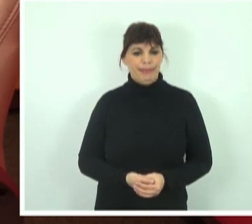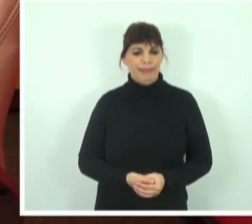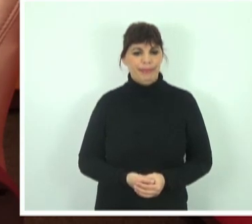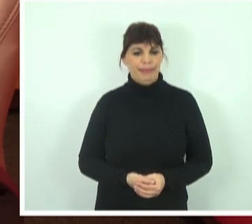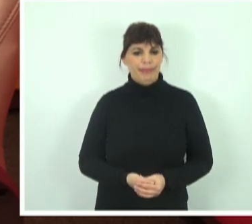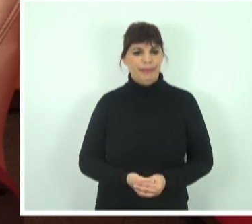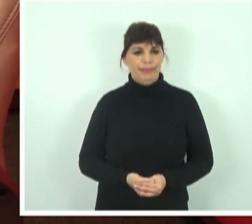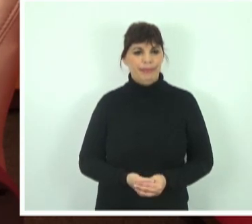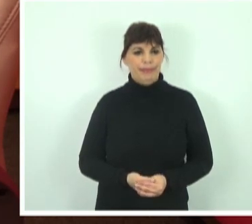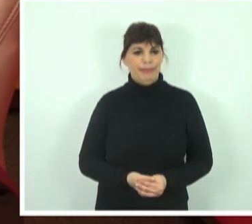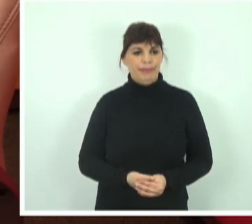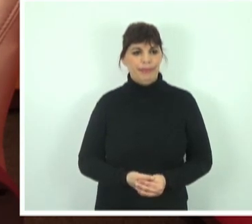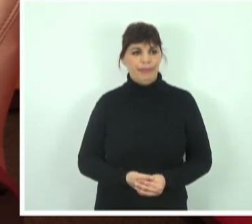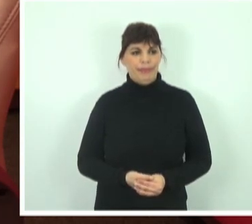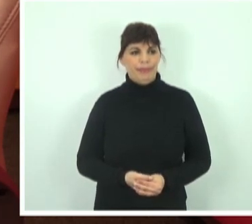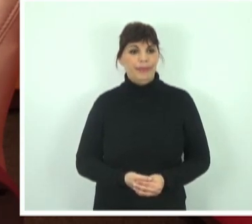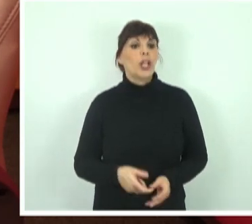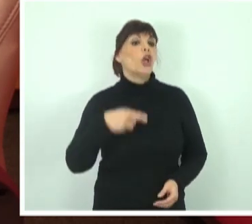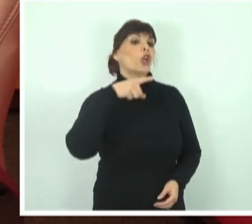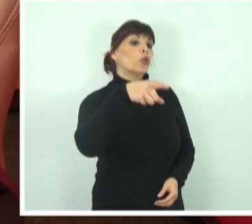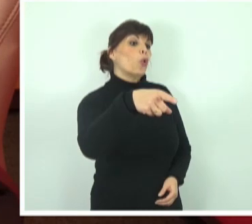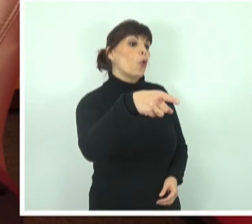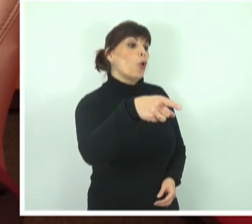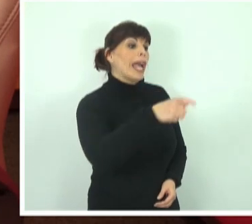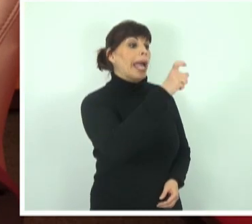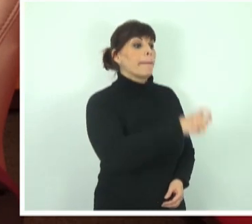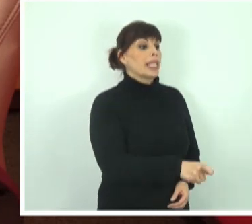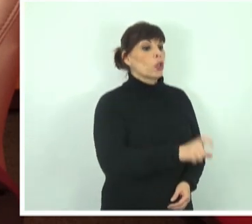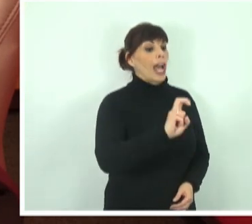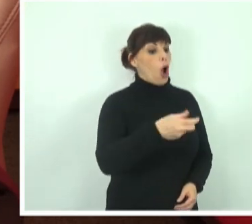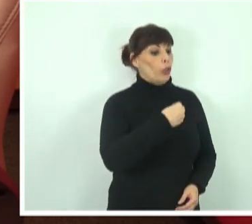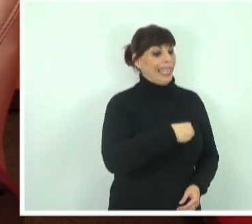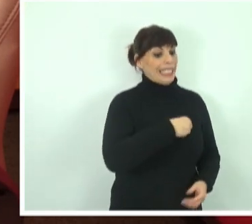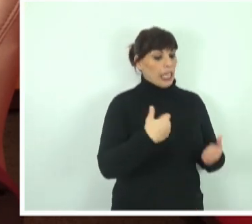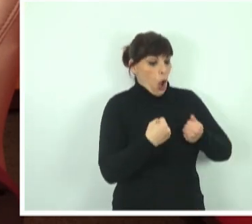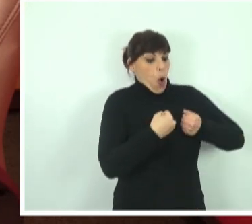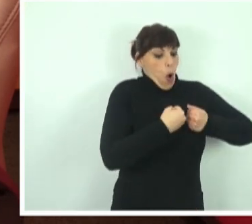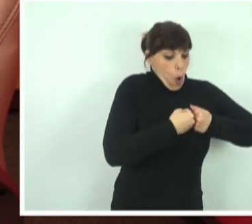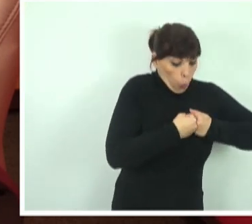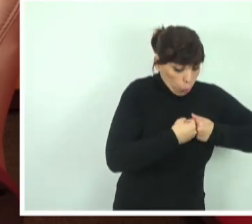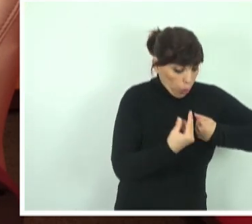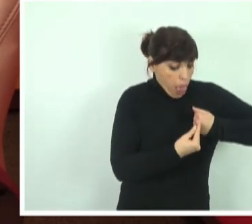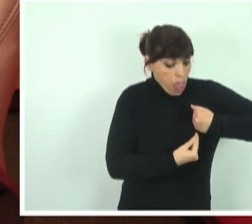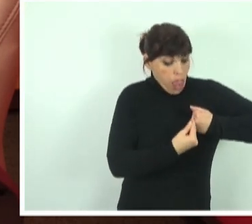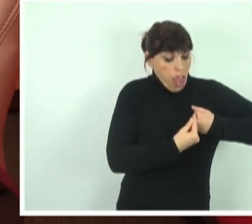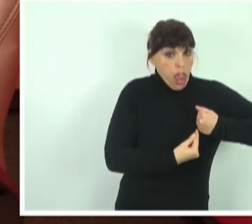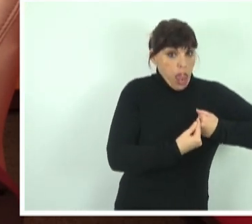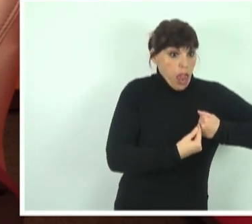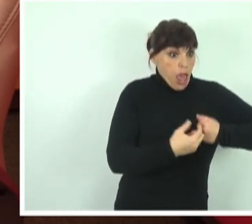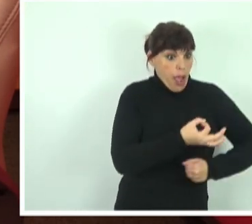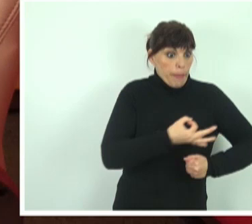cuchillo puede entrar entre ti y otra persona. Es interesante que el nombre de